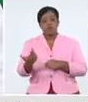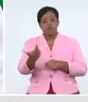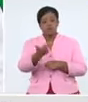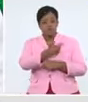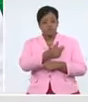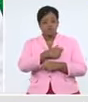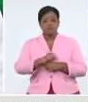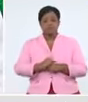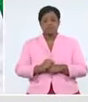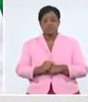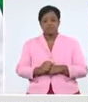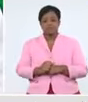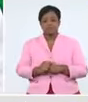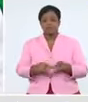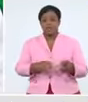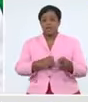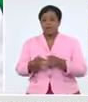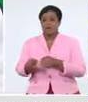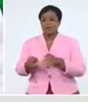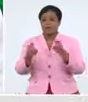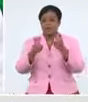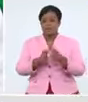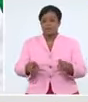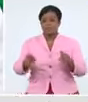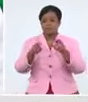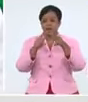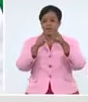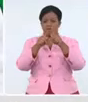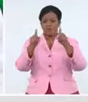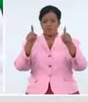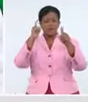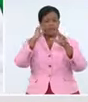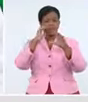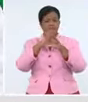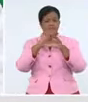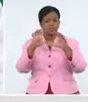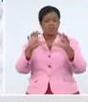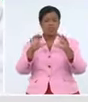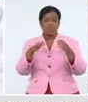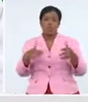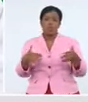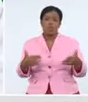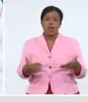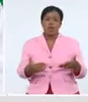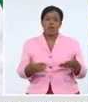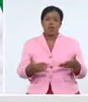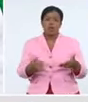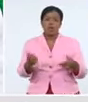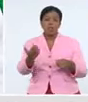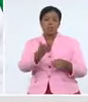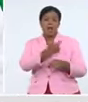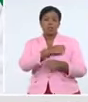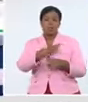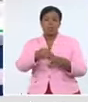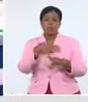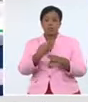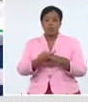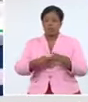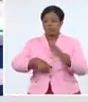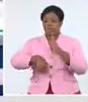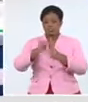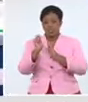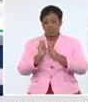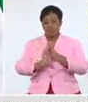proceso. Y bueno, se estudian por nuestros expertos y científicos cuál va a ser el esquema que después de manera definitiva va a